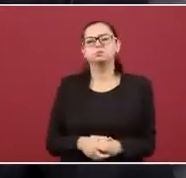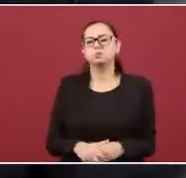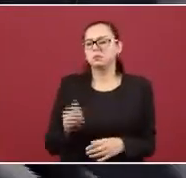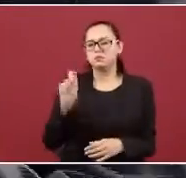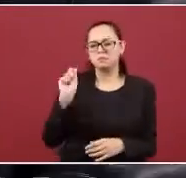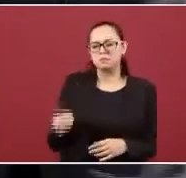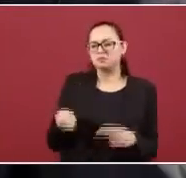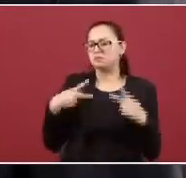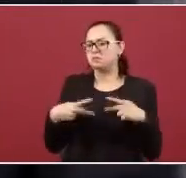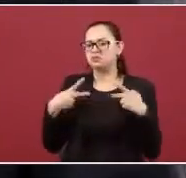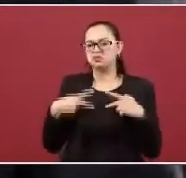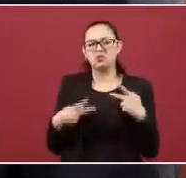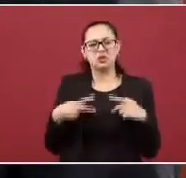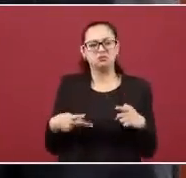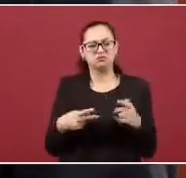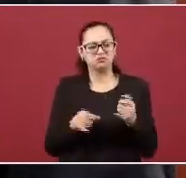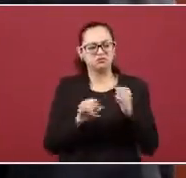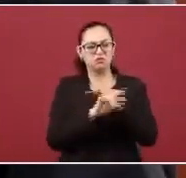aclara